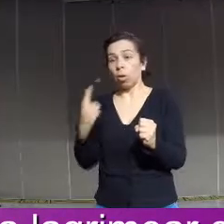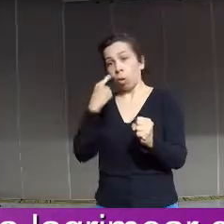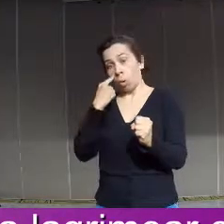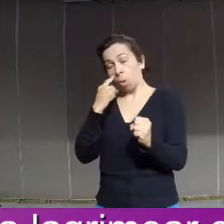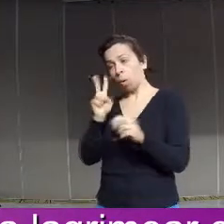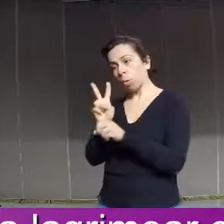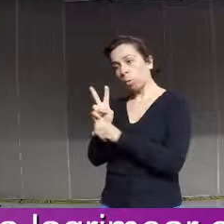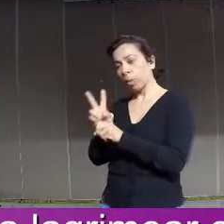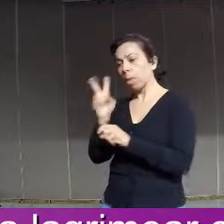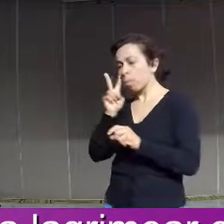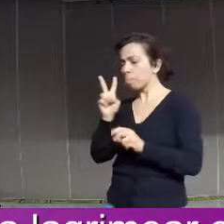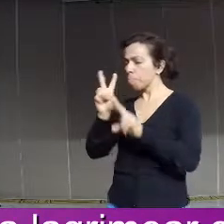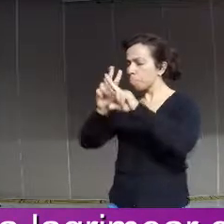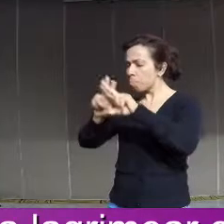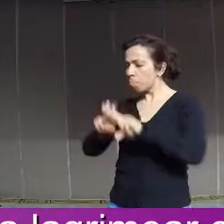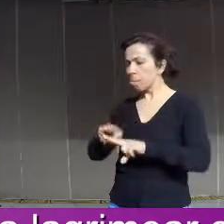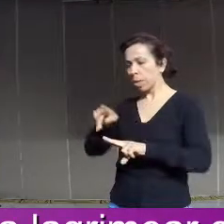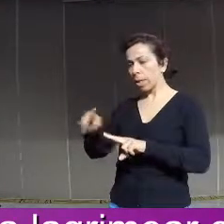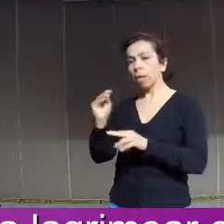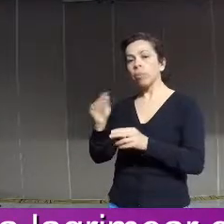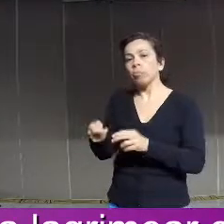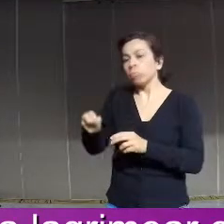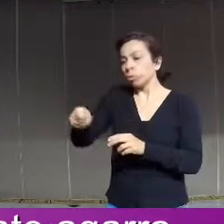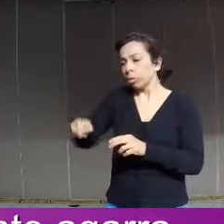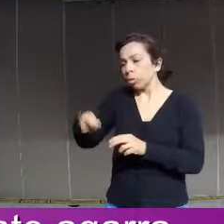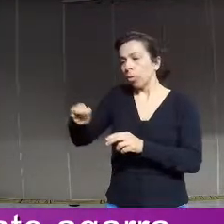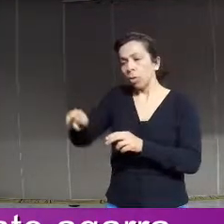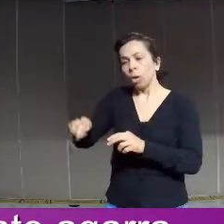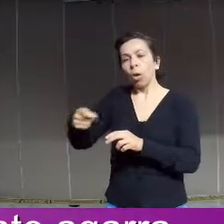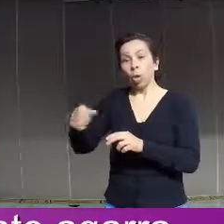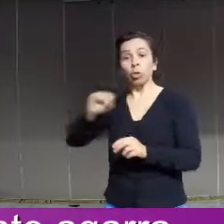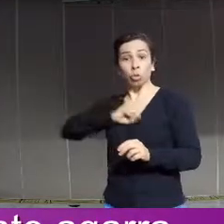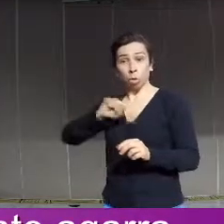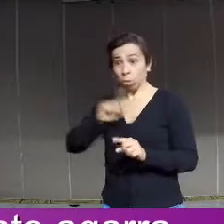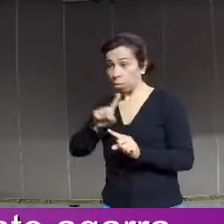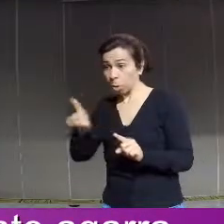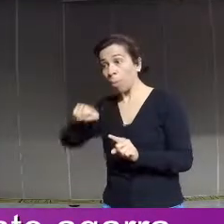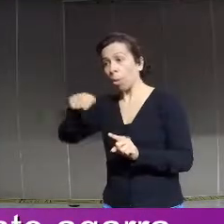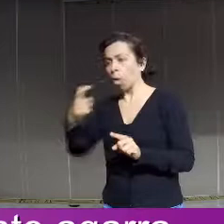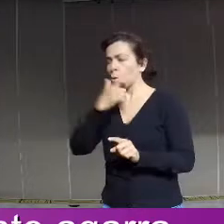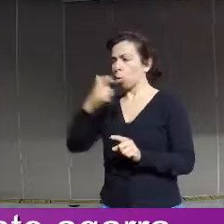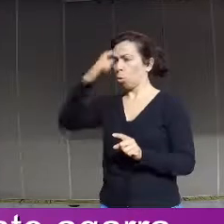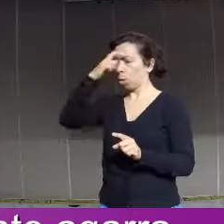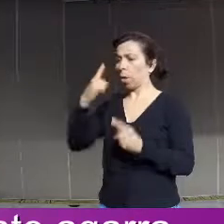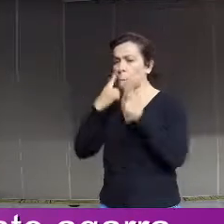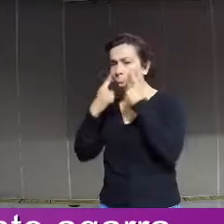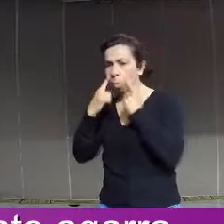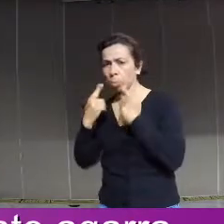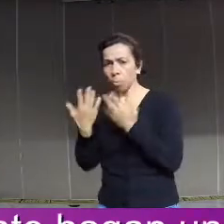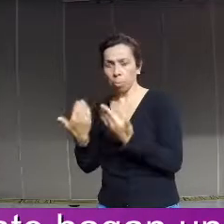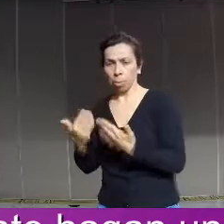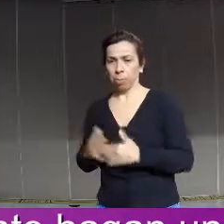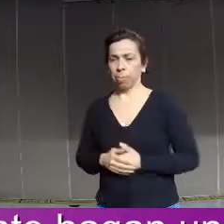no tose, no se ahoga, pero se puede estar pasando el alimento.